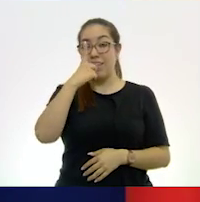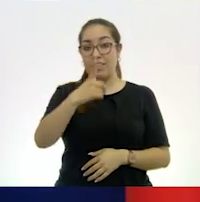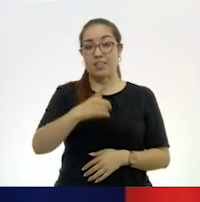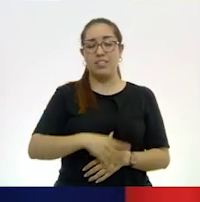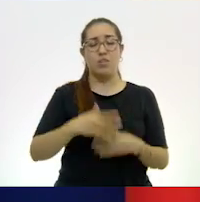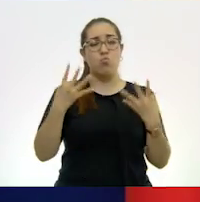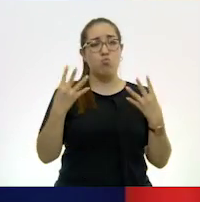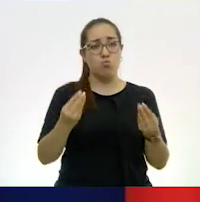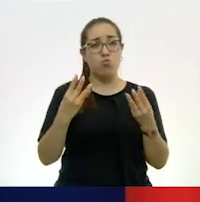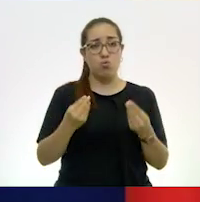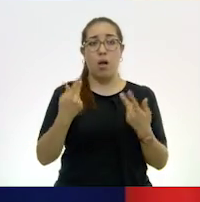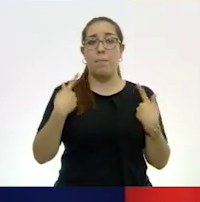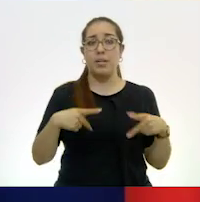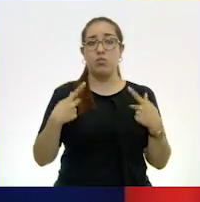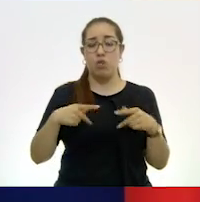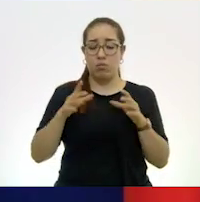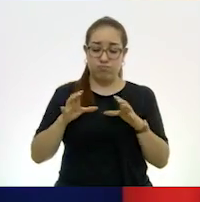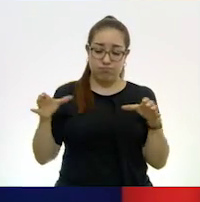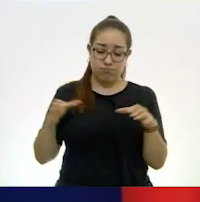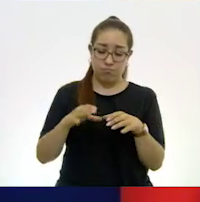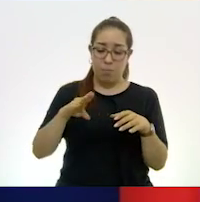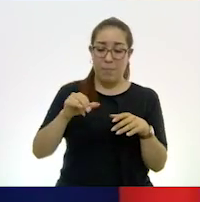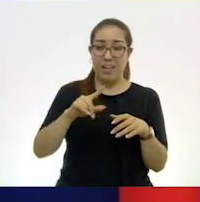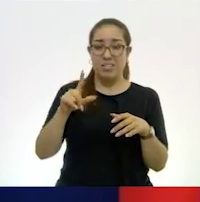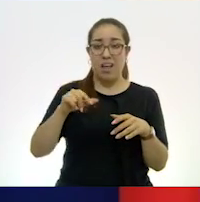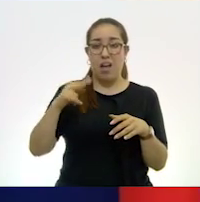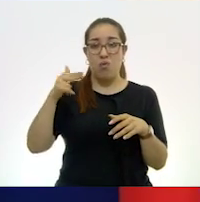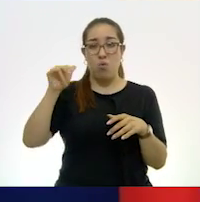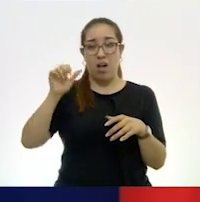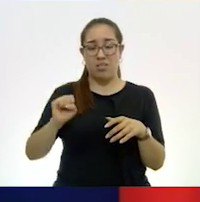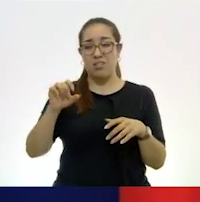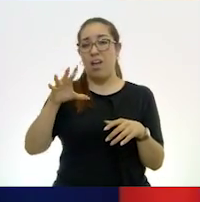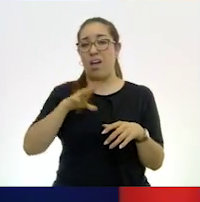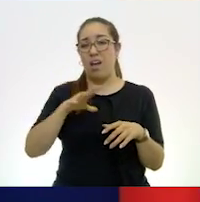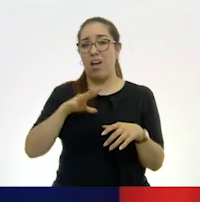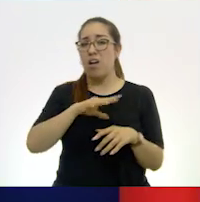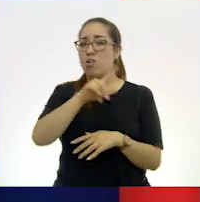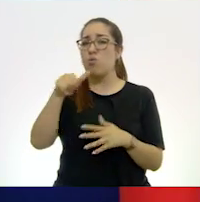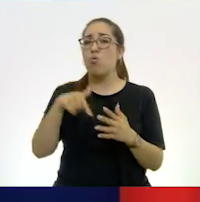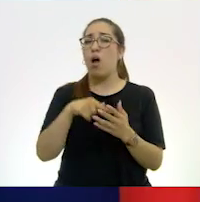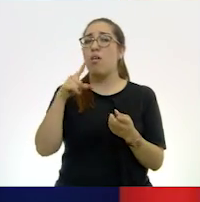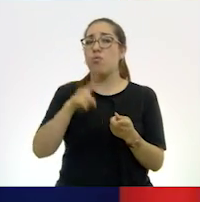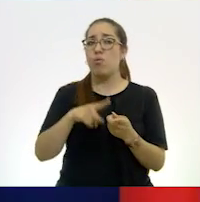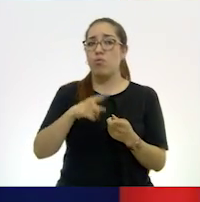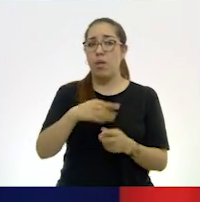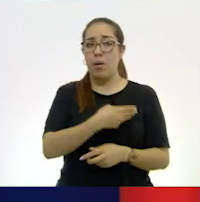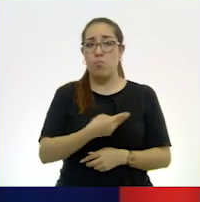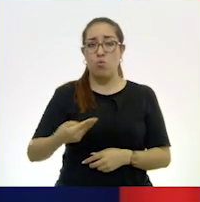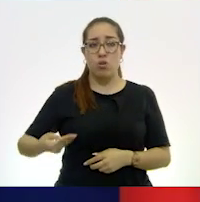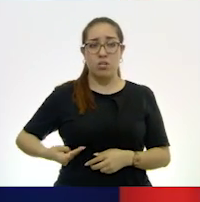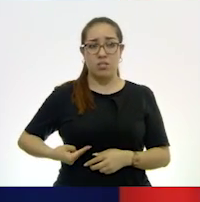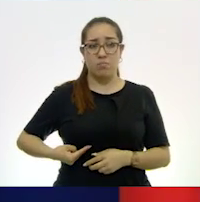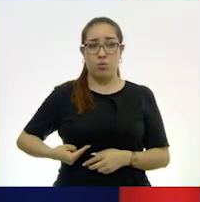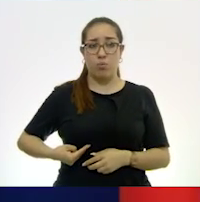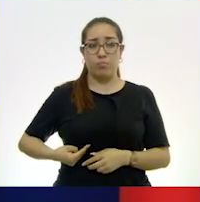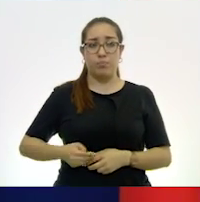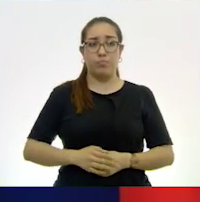116,240 mazahuas hablantes en el estado y se asientan en los municipios de San Felipe del